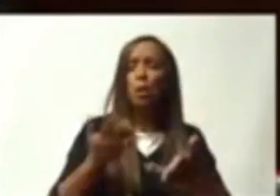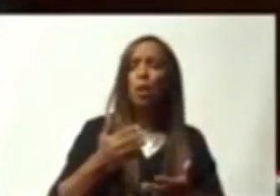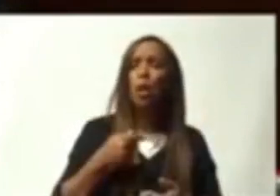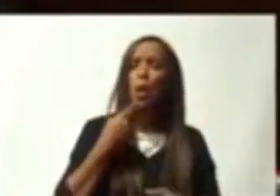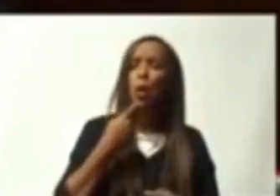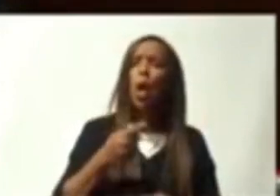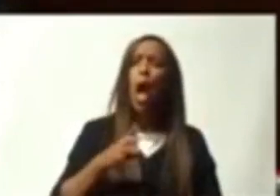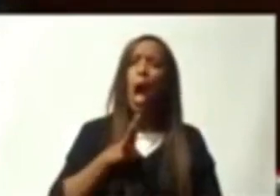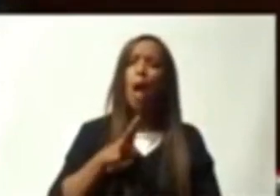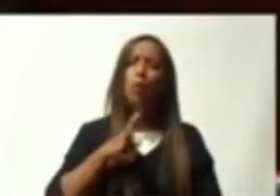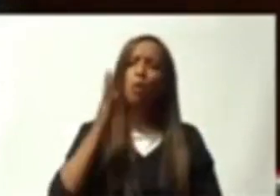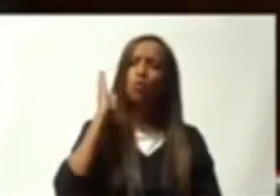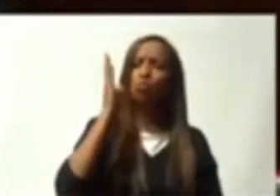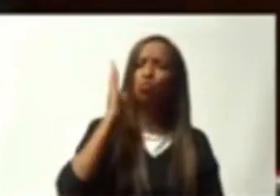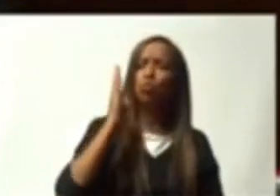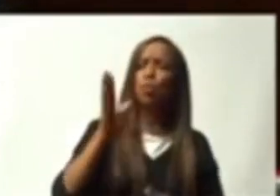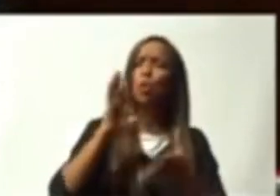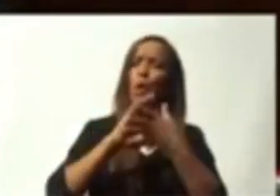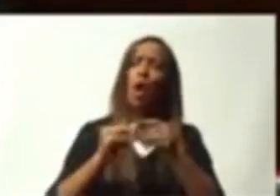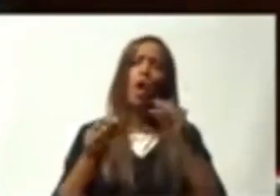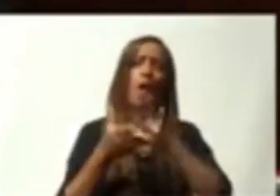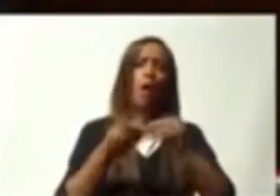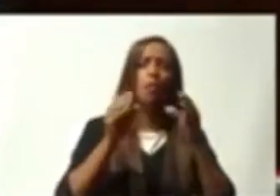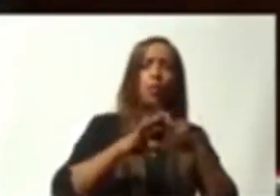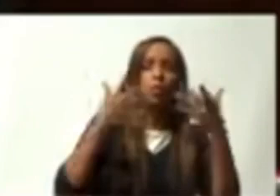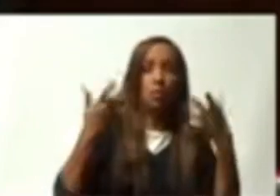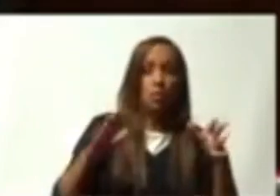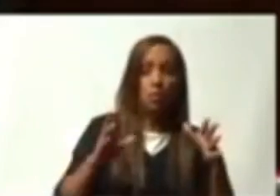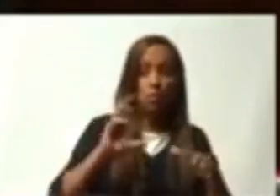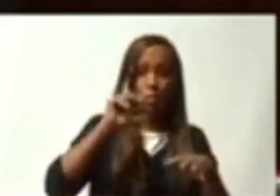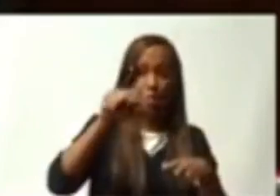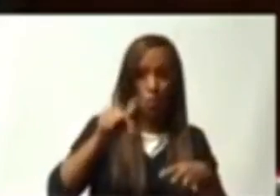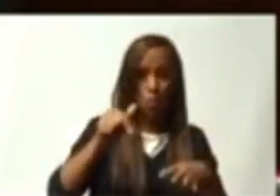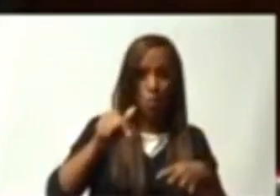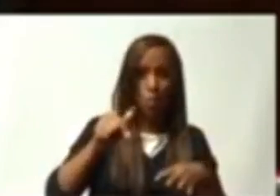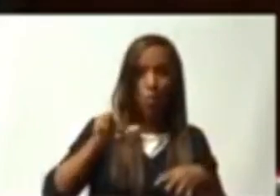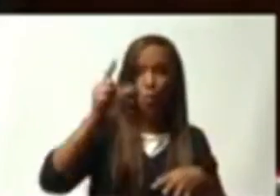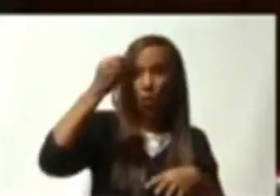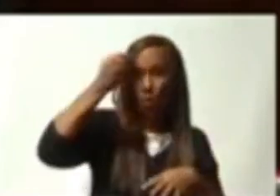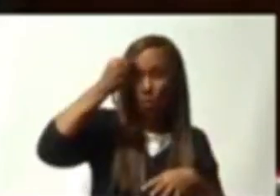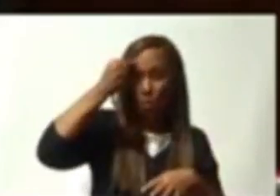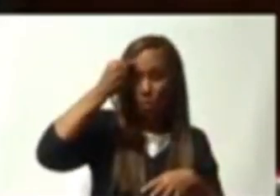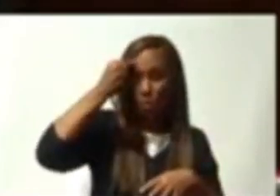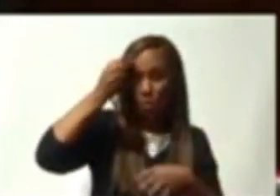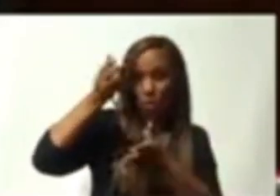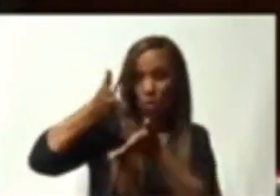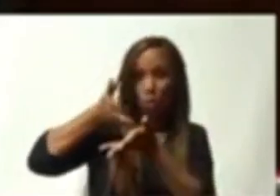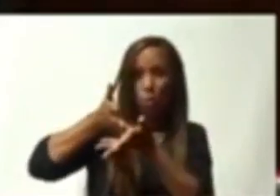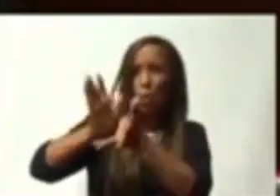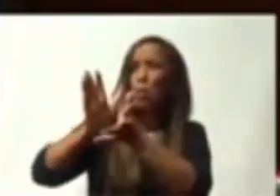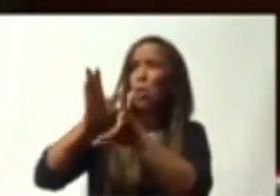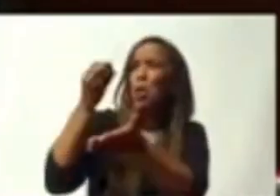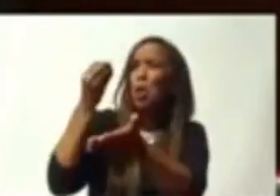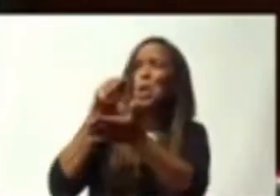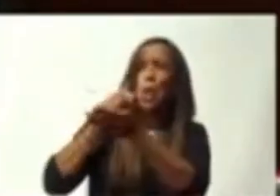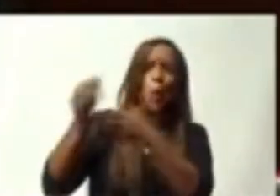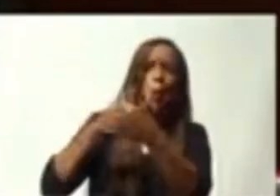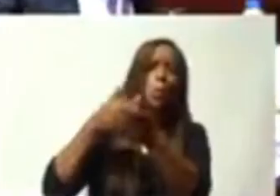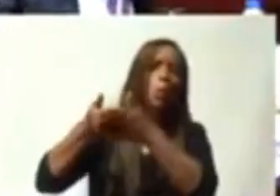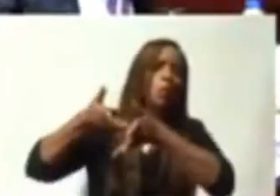gobierno a que haga lo que le dé la gana con el dinero del pueblo que nosotros se lo aprobamos aquí. Muchas